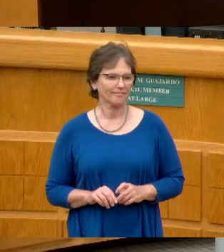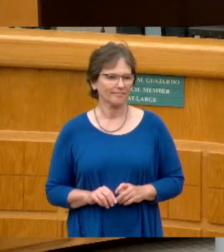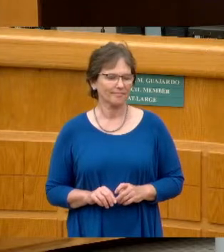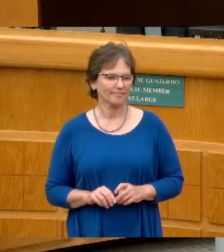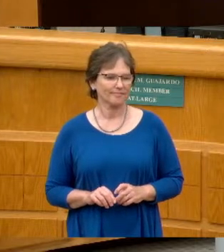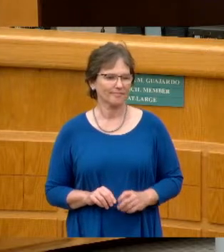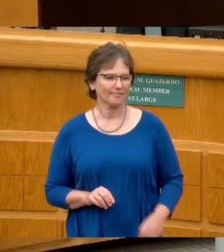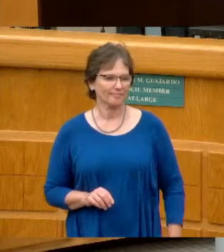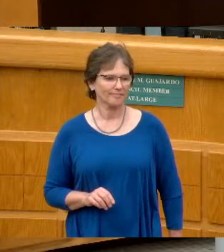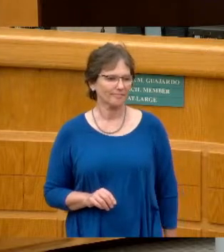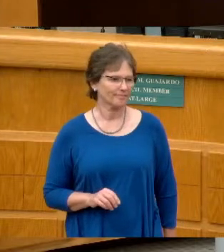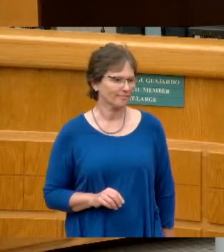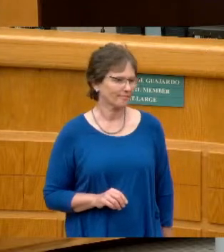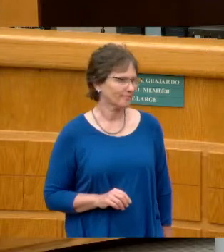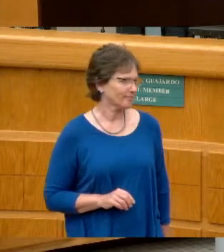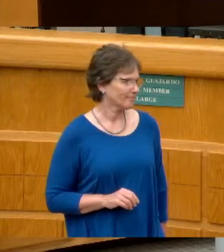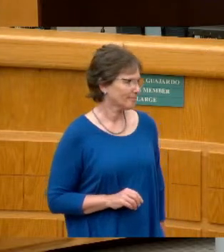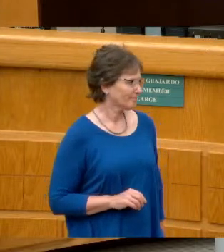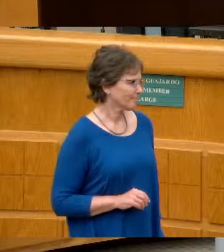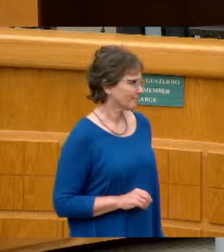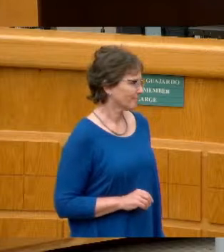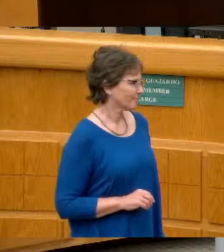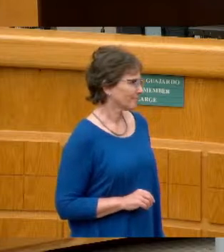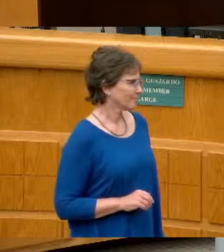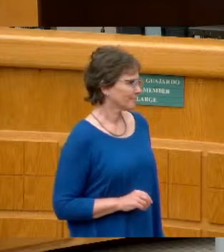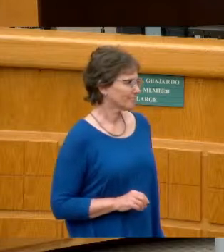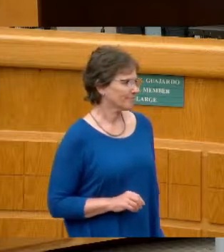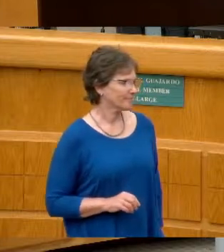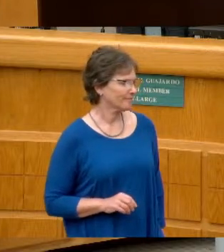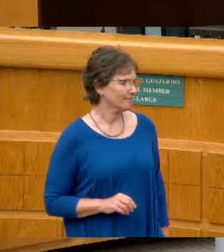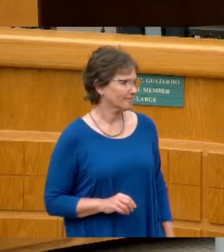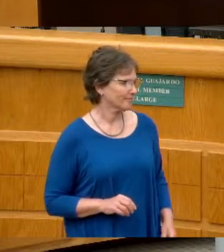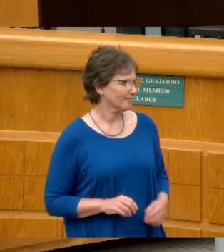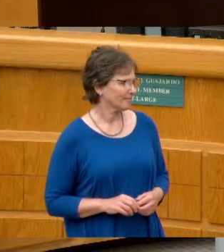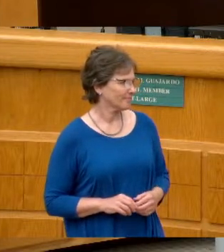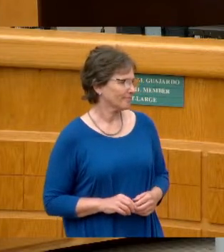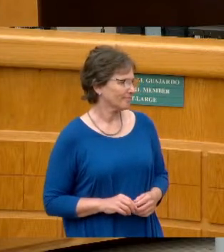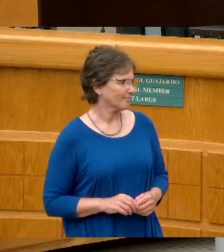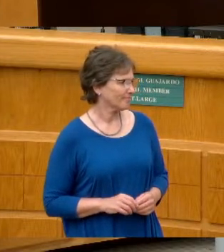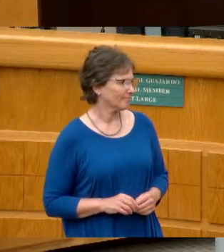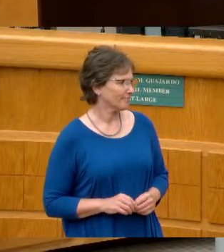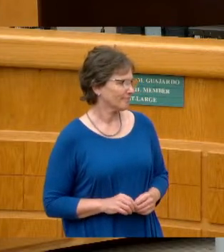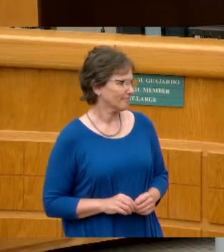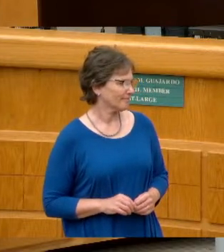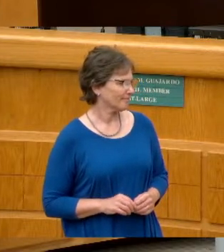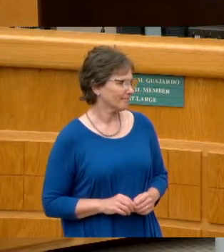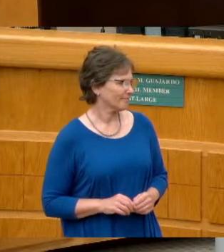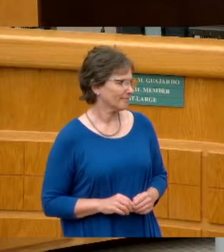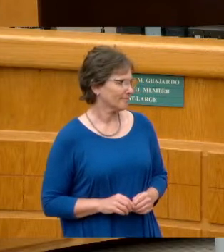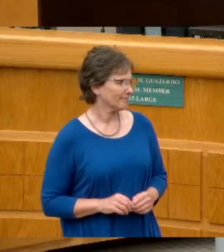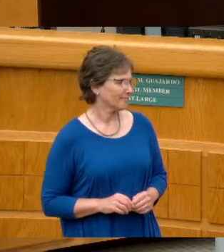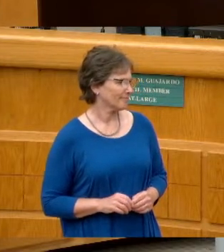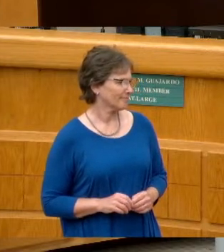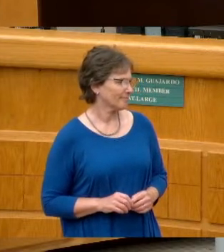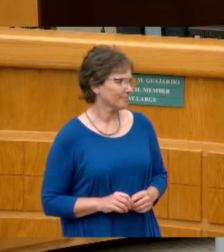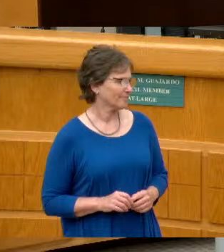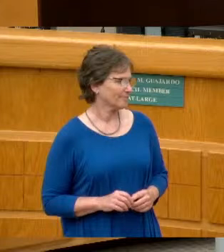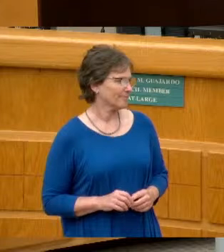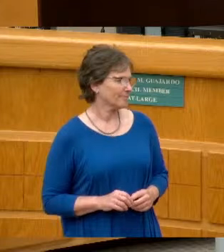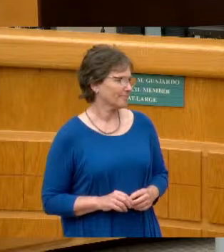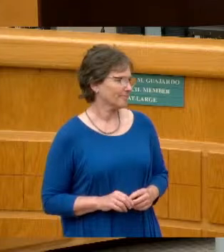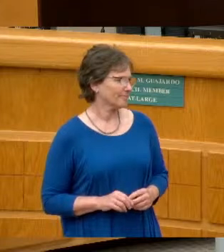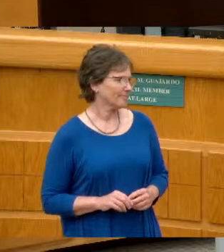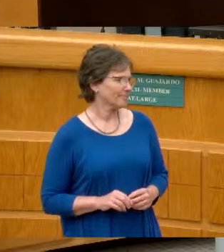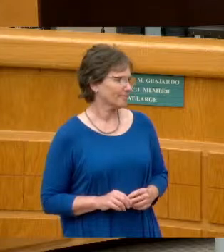www.cctexas.com/coronavirus. Continuamos exhortando a todos los residentes mayores de 6 meses de edad de vacunarse contra la gripe. Ya son casi 8 meses desde